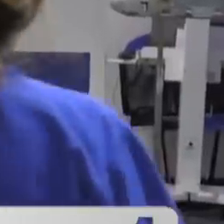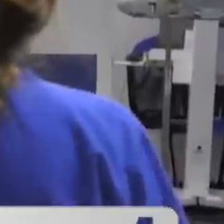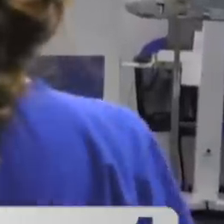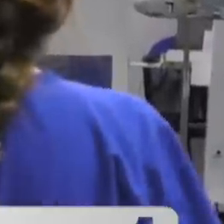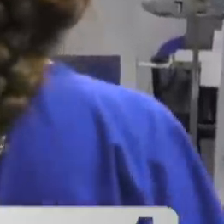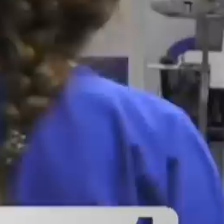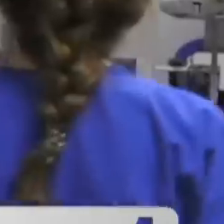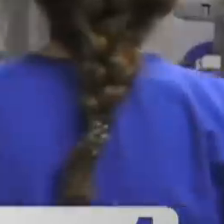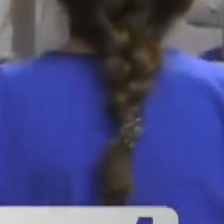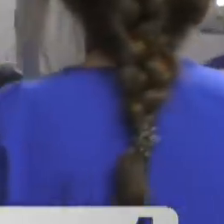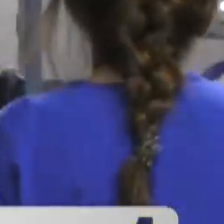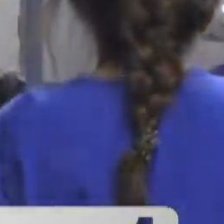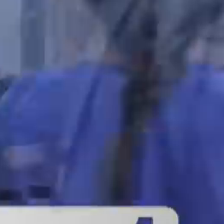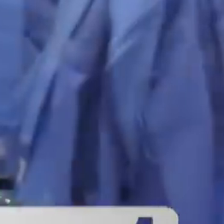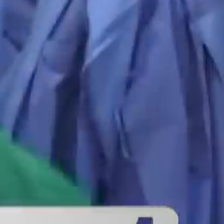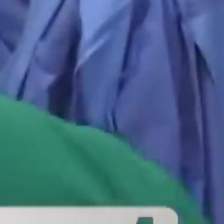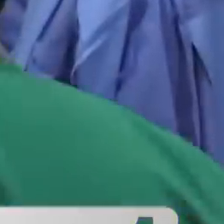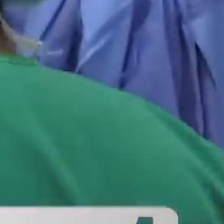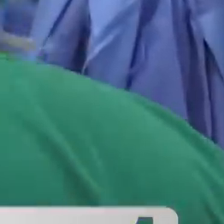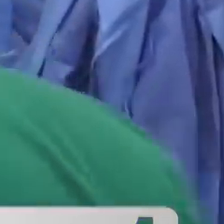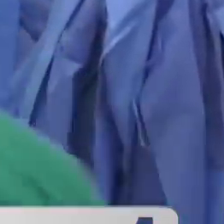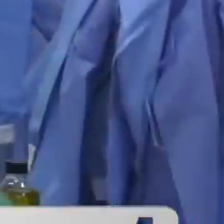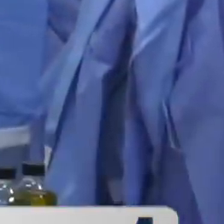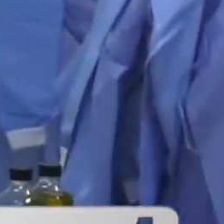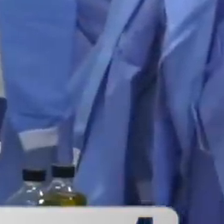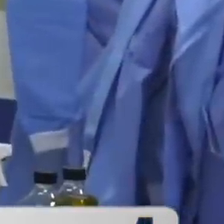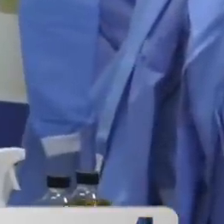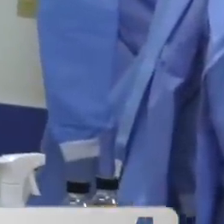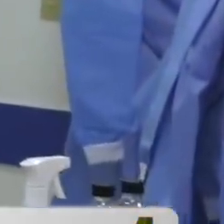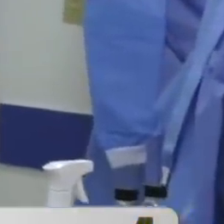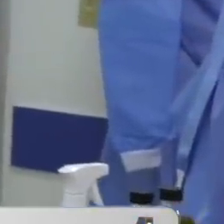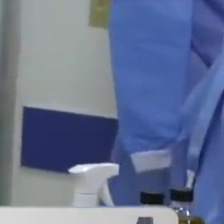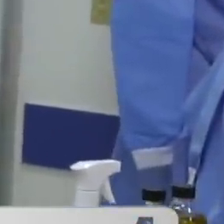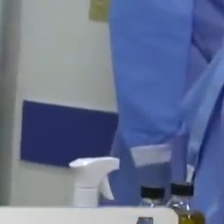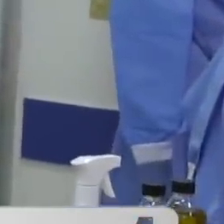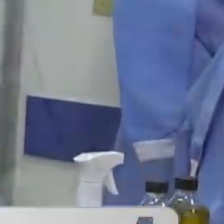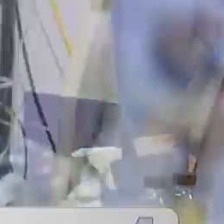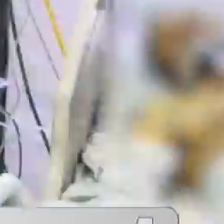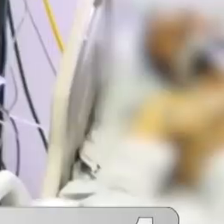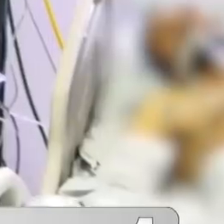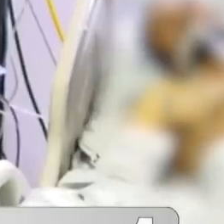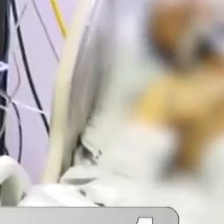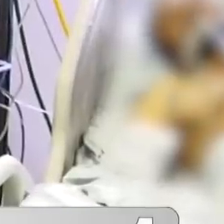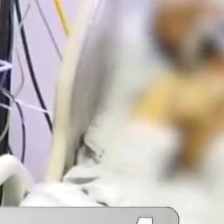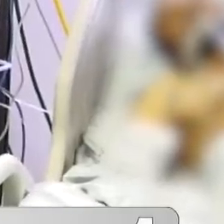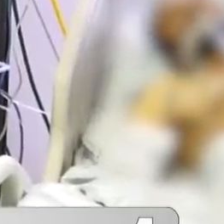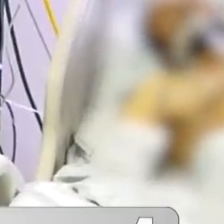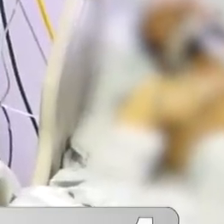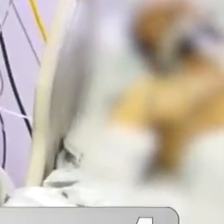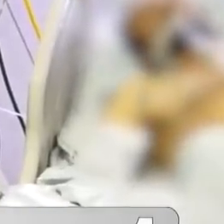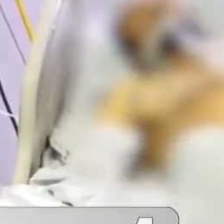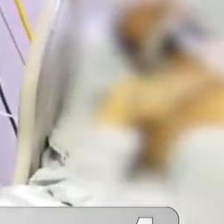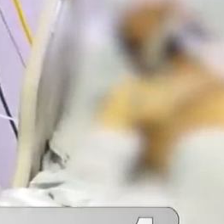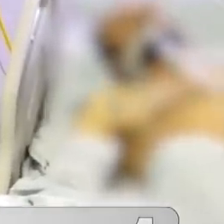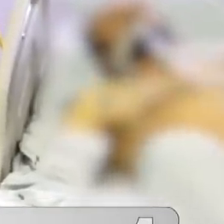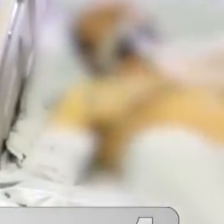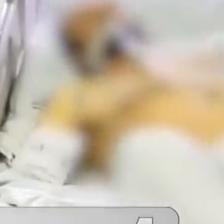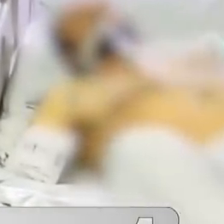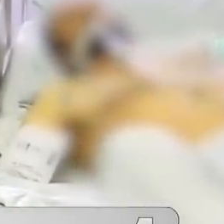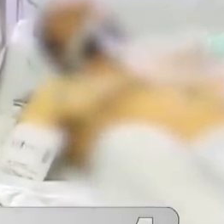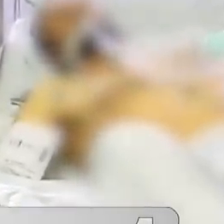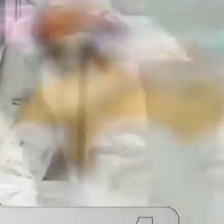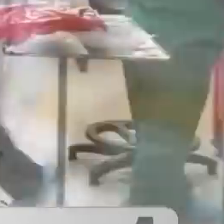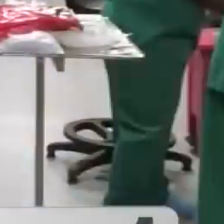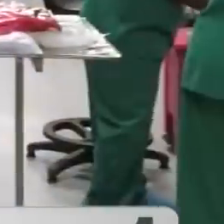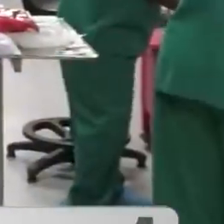Trabajo de alto riesgo. Así enfrentan los médicos intensivistas los casos UCI en Bogotá. Noticentro 1